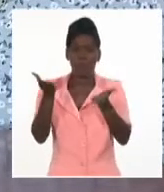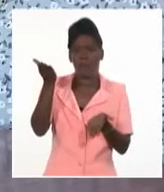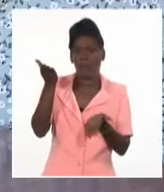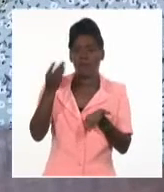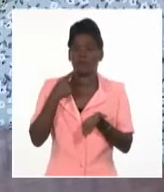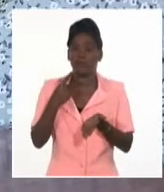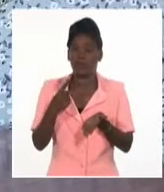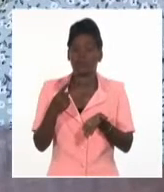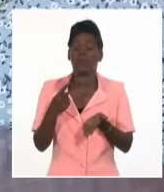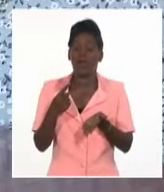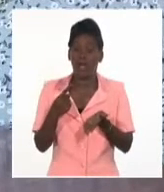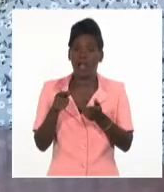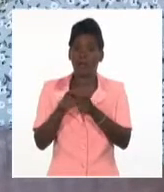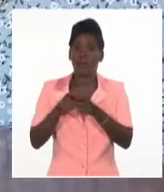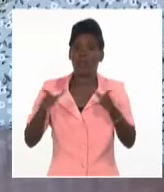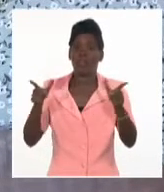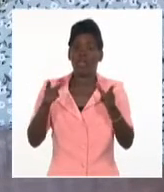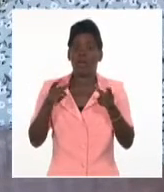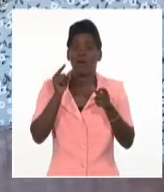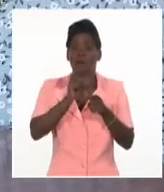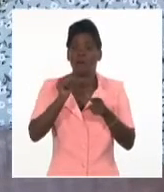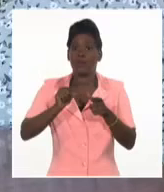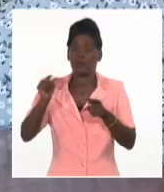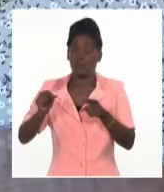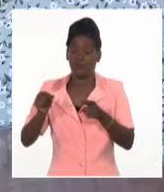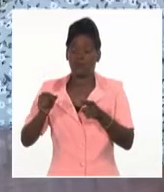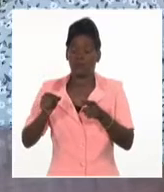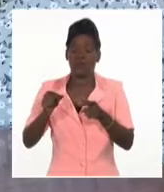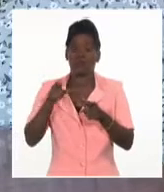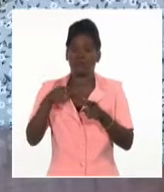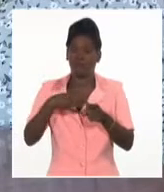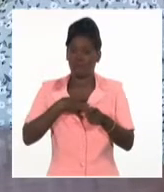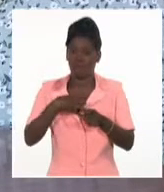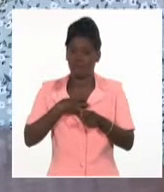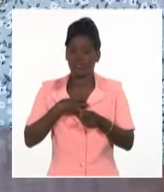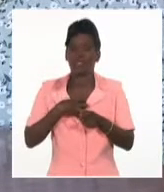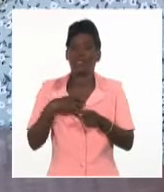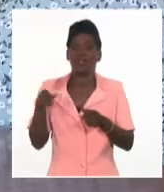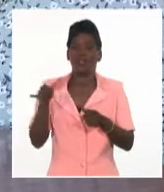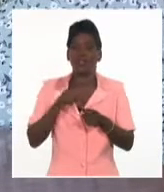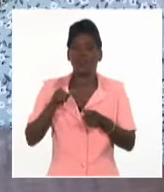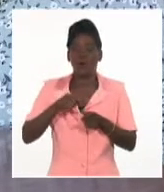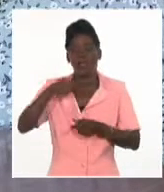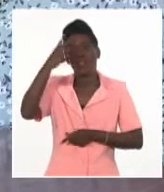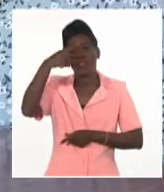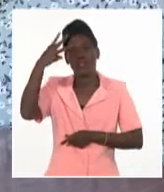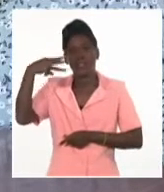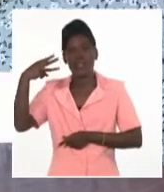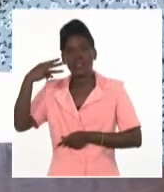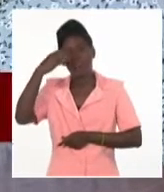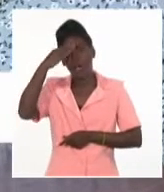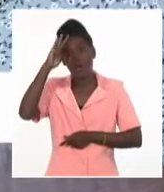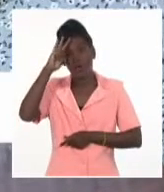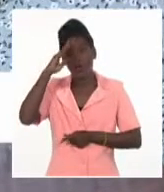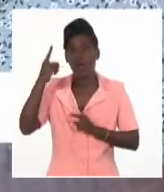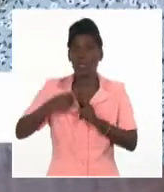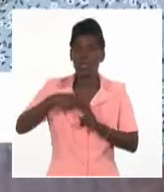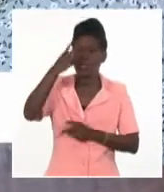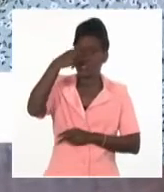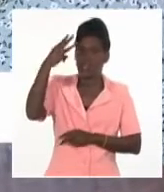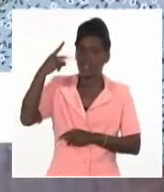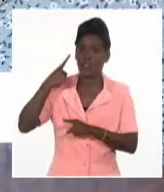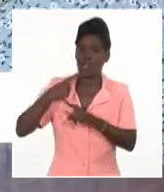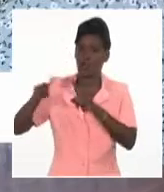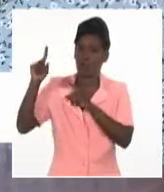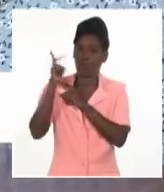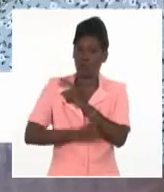los cubanas y cubanos que han estado acá ahora tienen la residencia en Cuba y residencia en el exterior. Y ese es otro